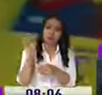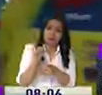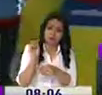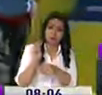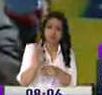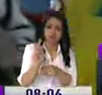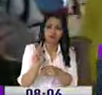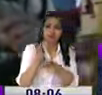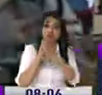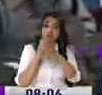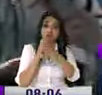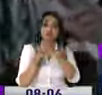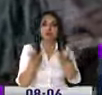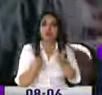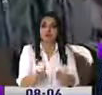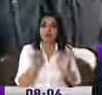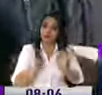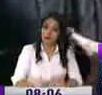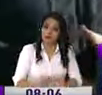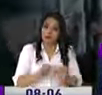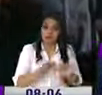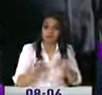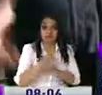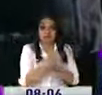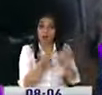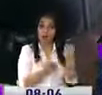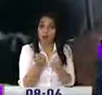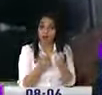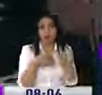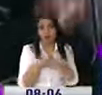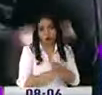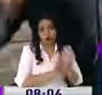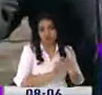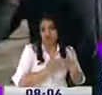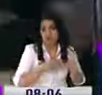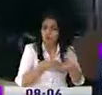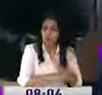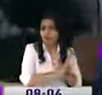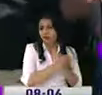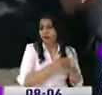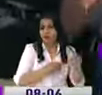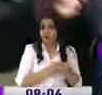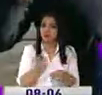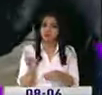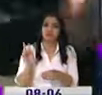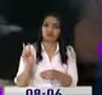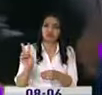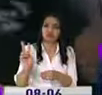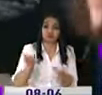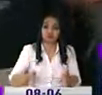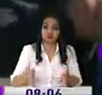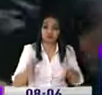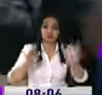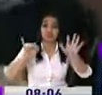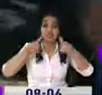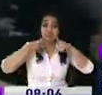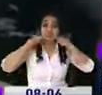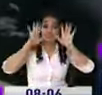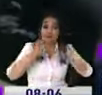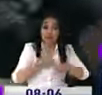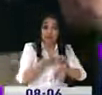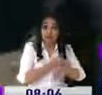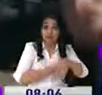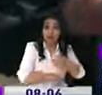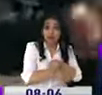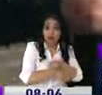buses articulados para suplir la demanda. Recordar además que los cierres sobre las 6 de diciembre se lo hacen media hora antes del partido y